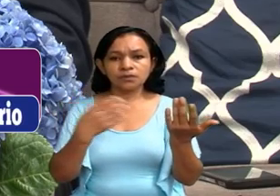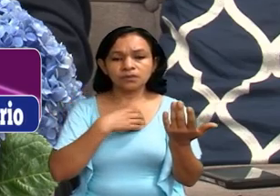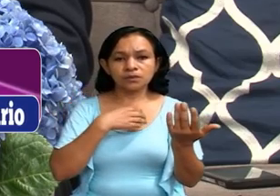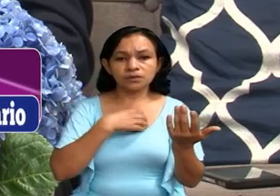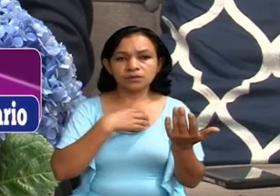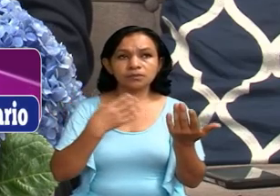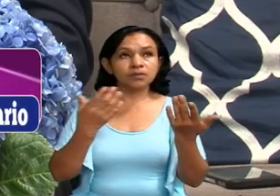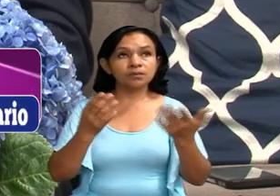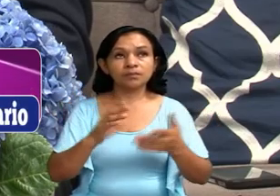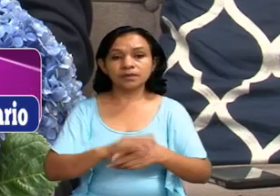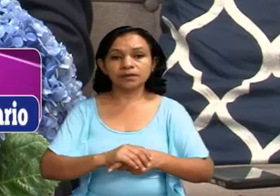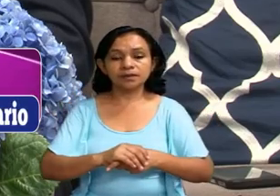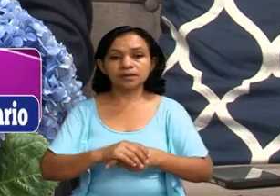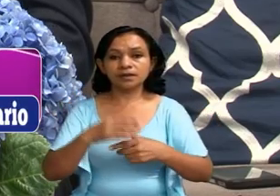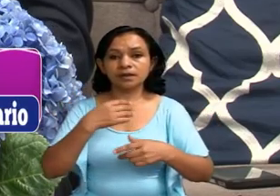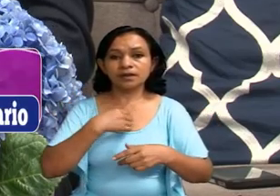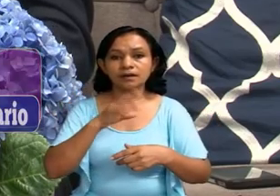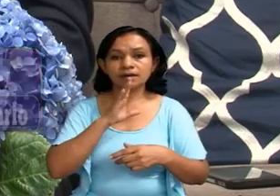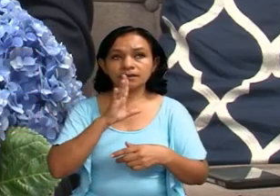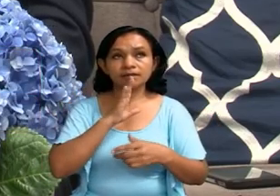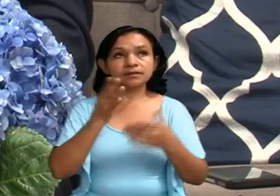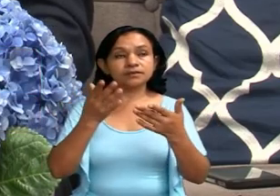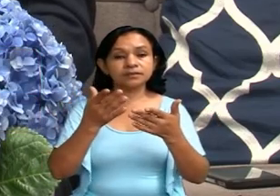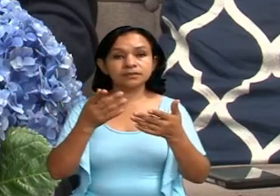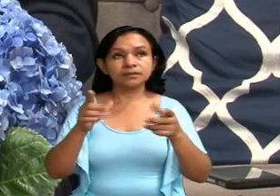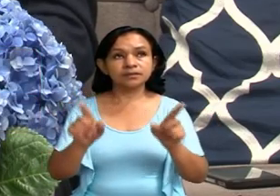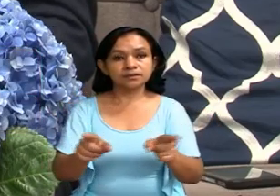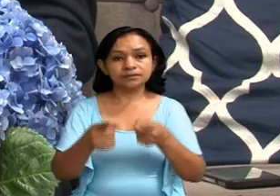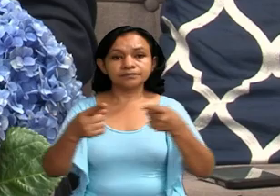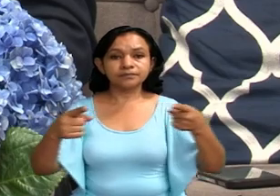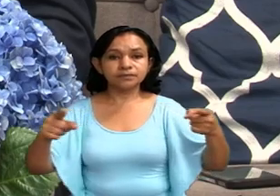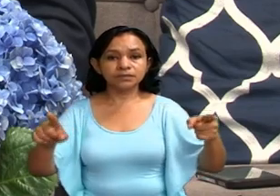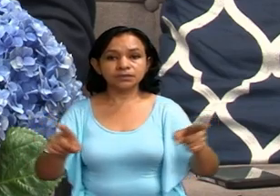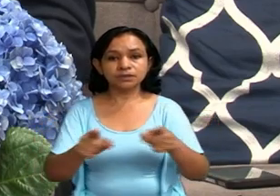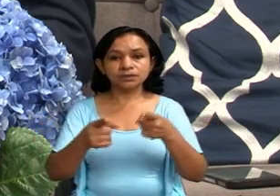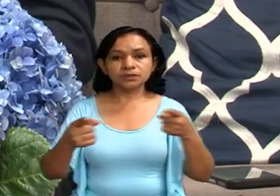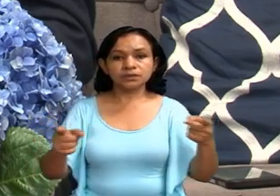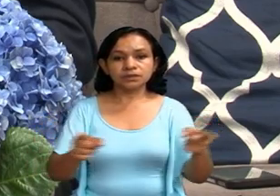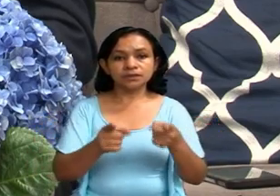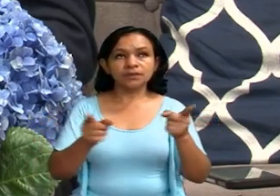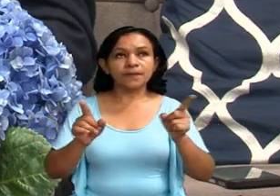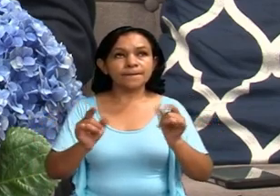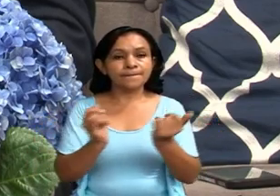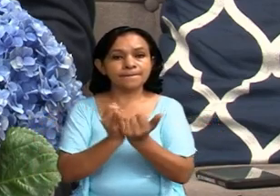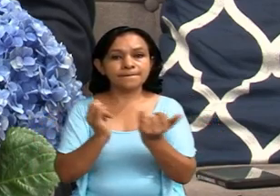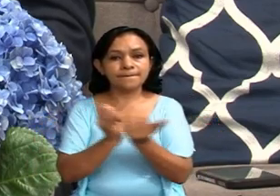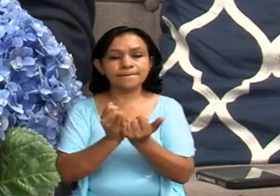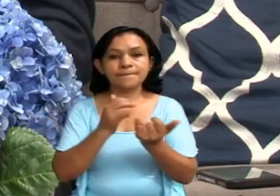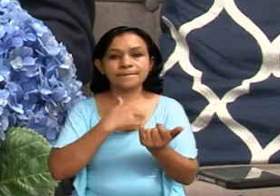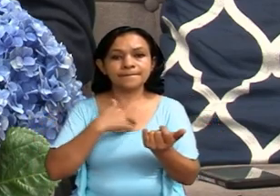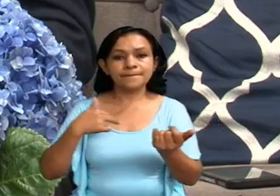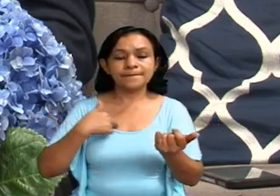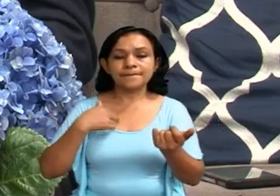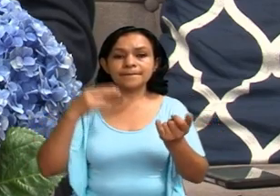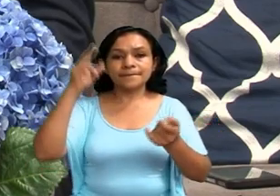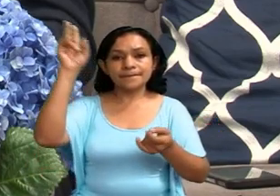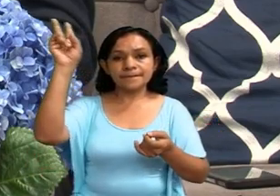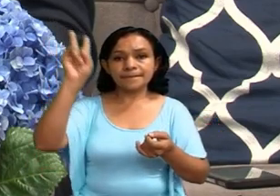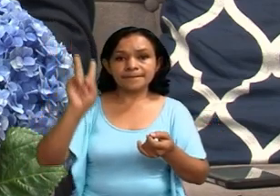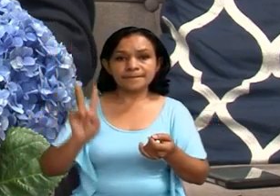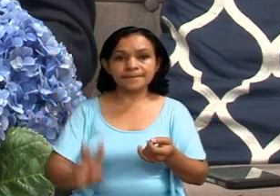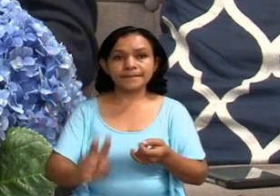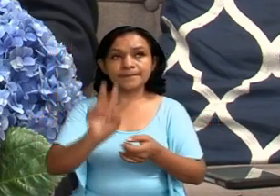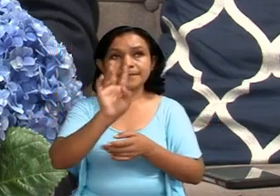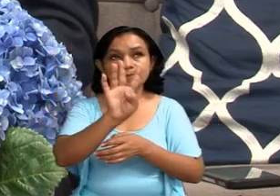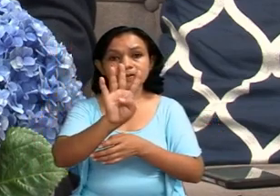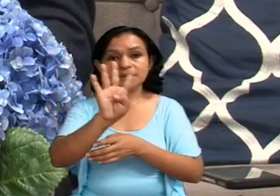que lo estamos logrando. Este movimiento de las orquestas nace en Venezuela hace casi